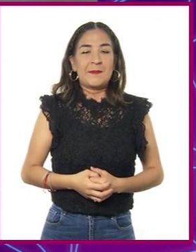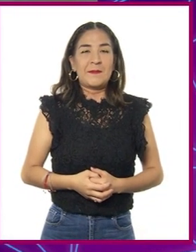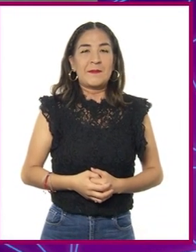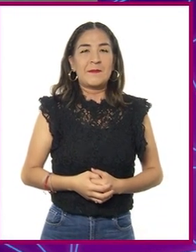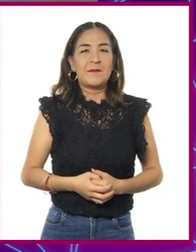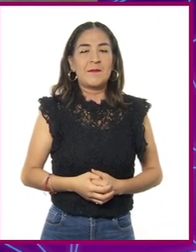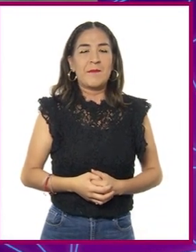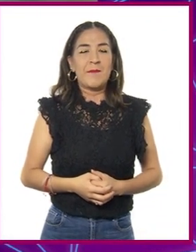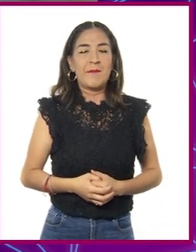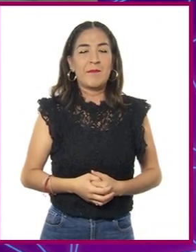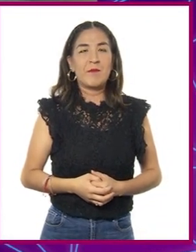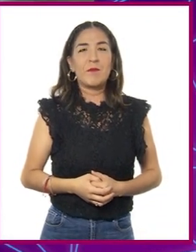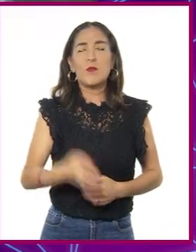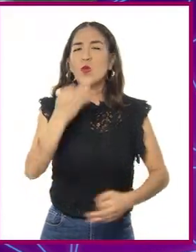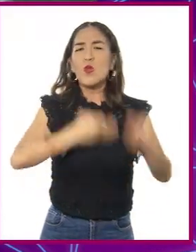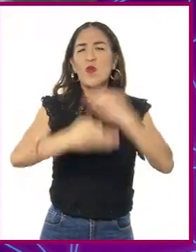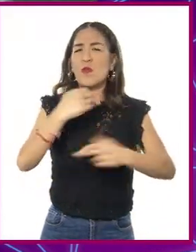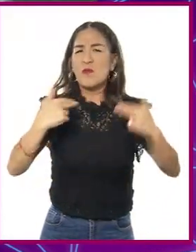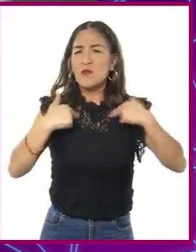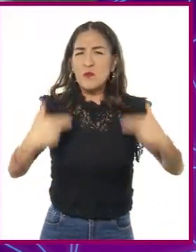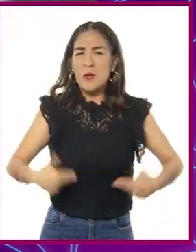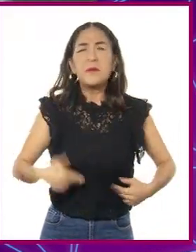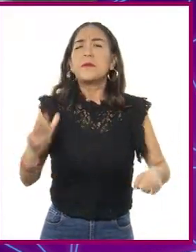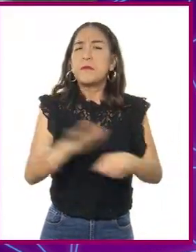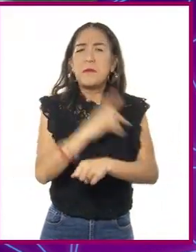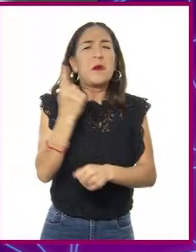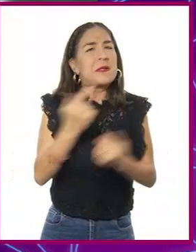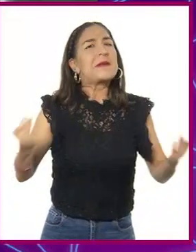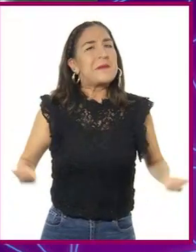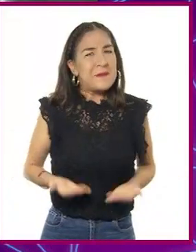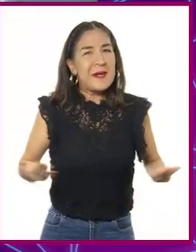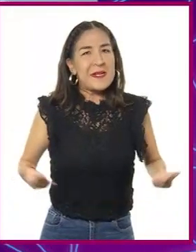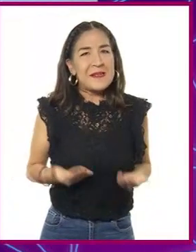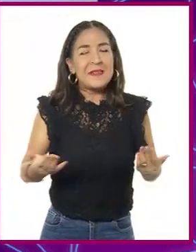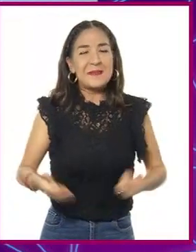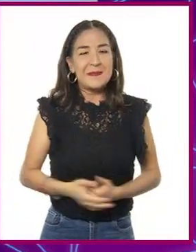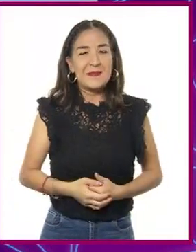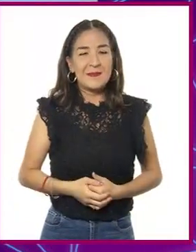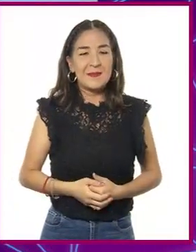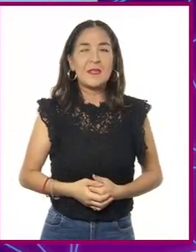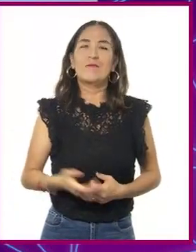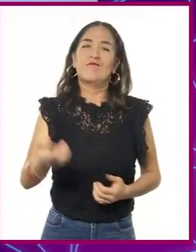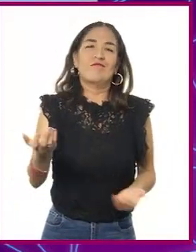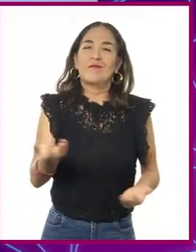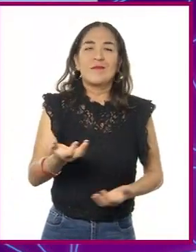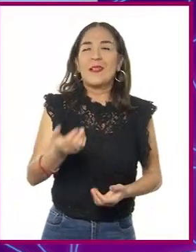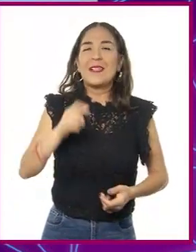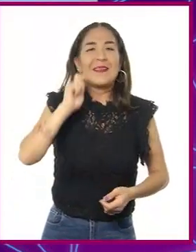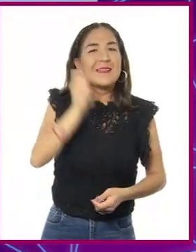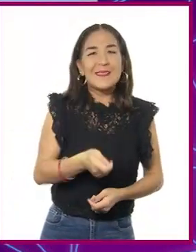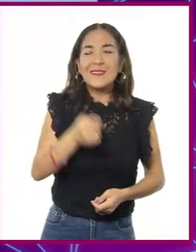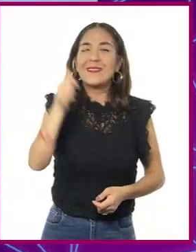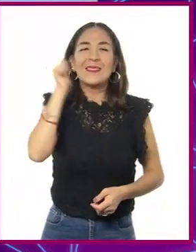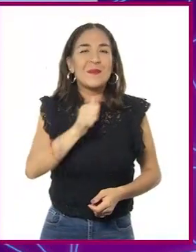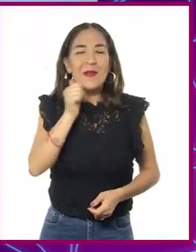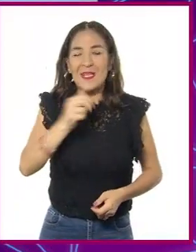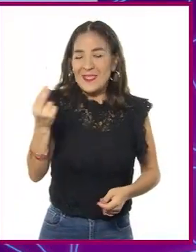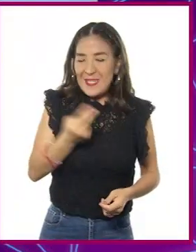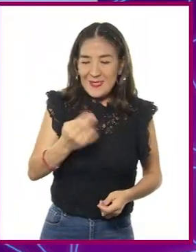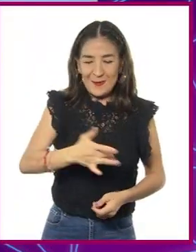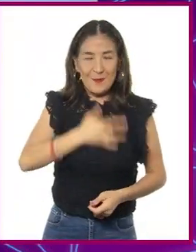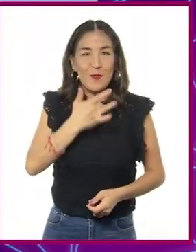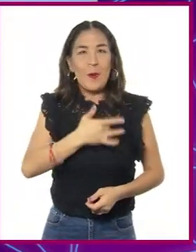¿Por qué bailamos los seres humanos? Los seres humanos bailamos porque es una necesidad, es la manera